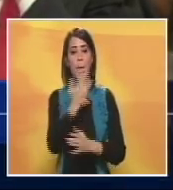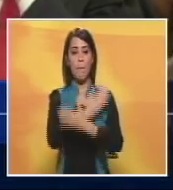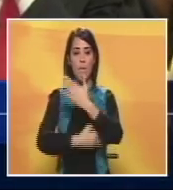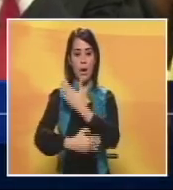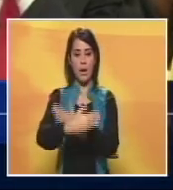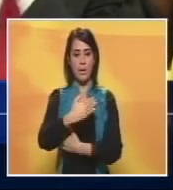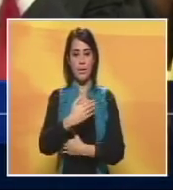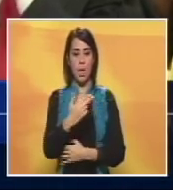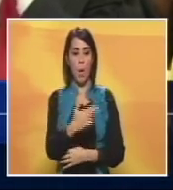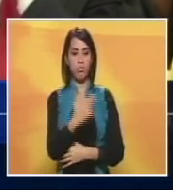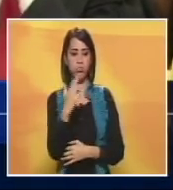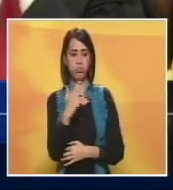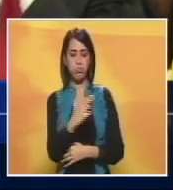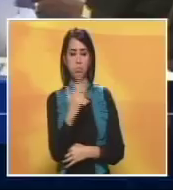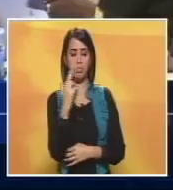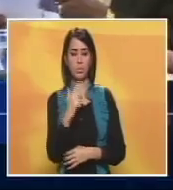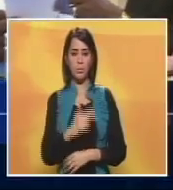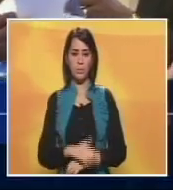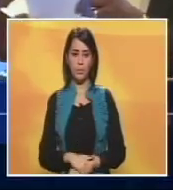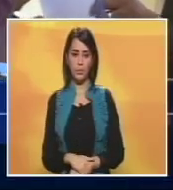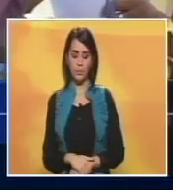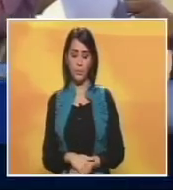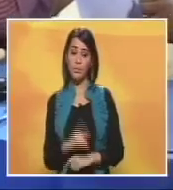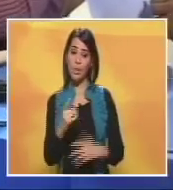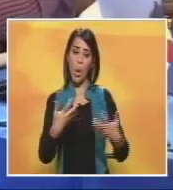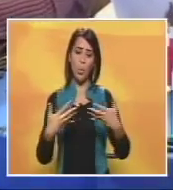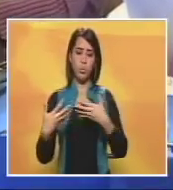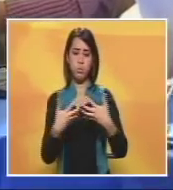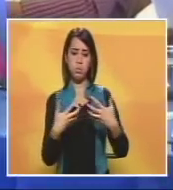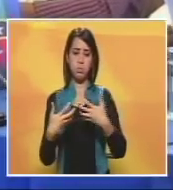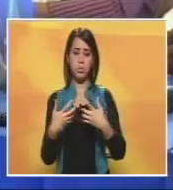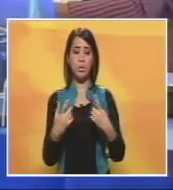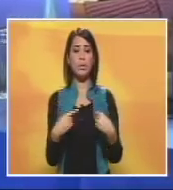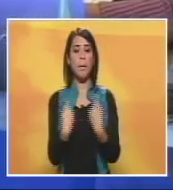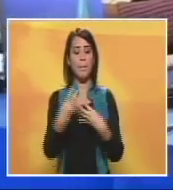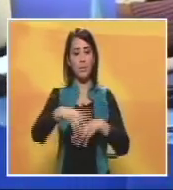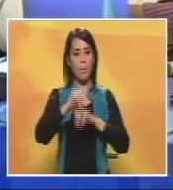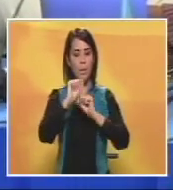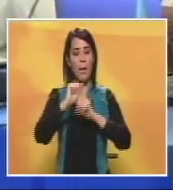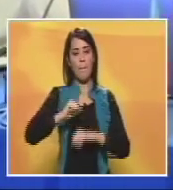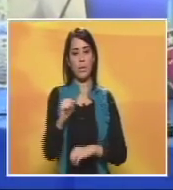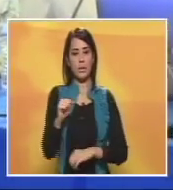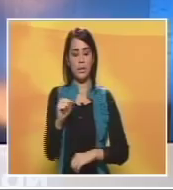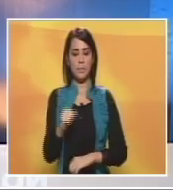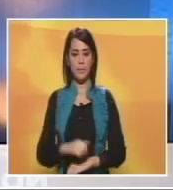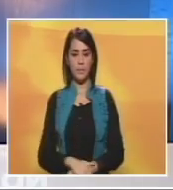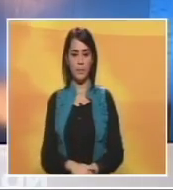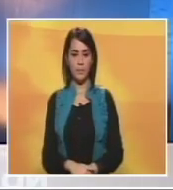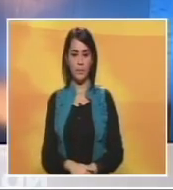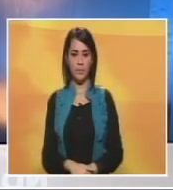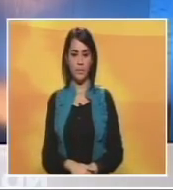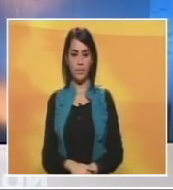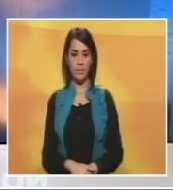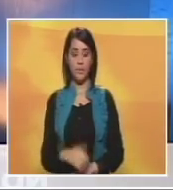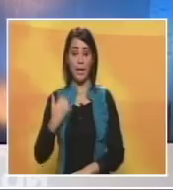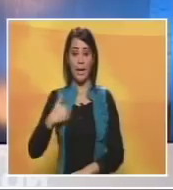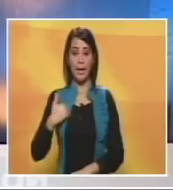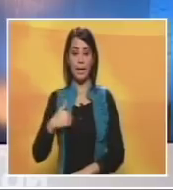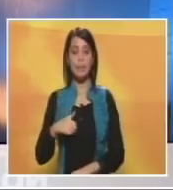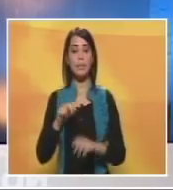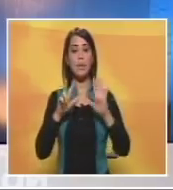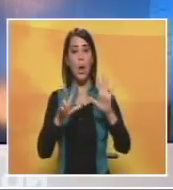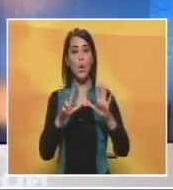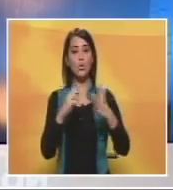herido con balas de plomo tras los enfrentamientos entre manifestantes y la policía. En Argentina, 8